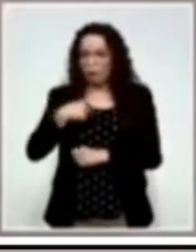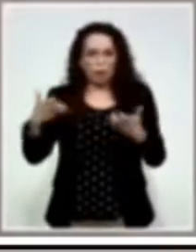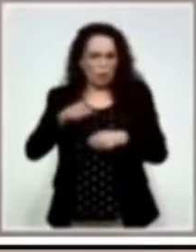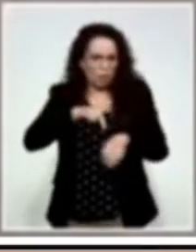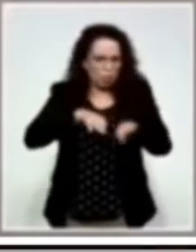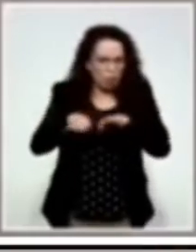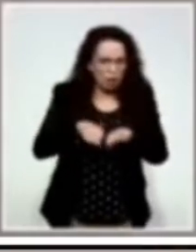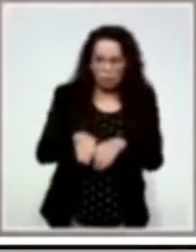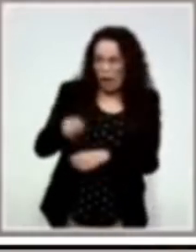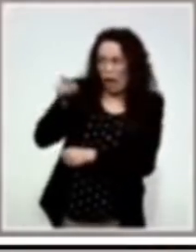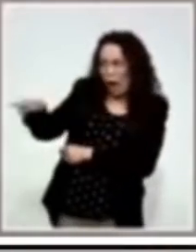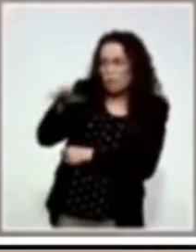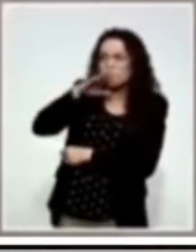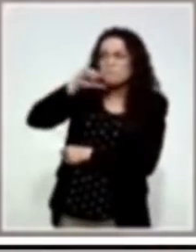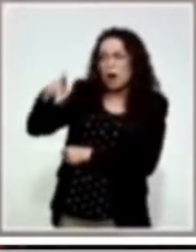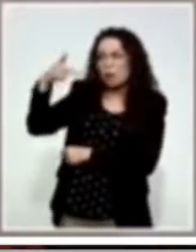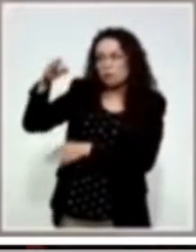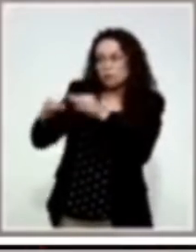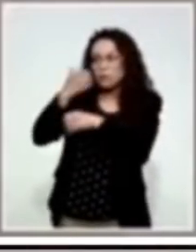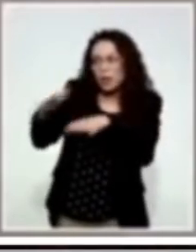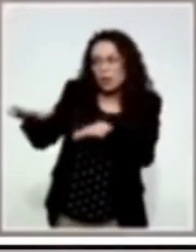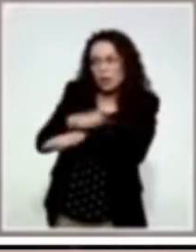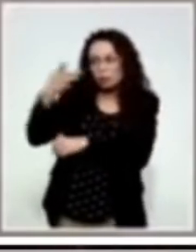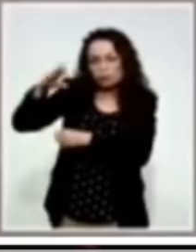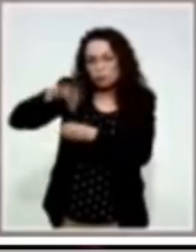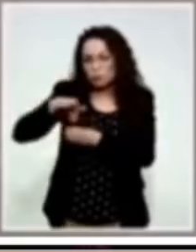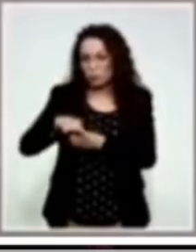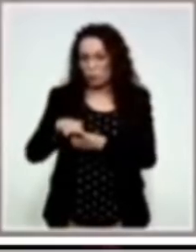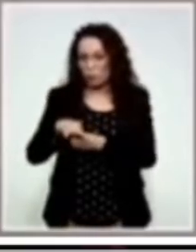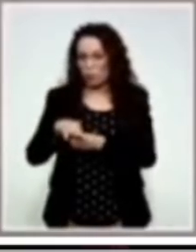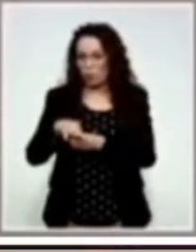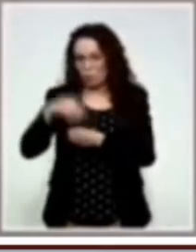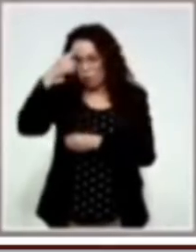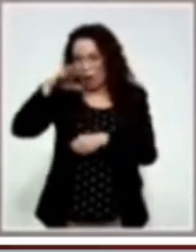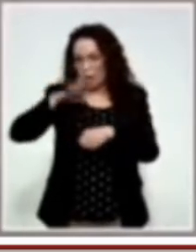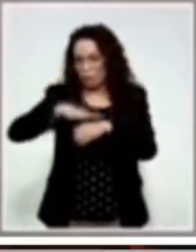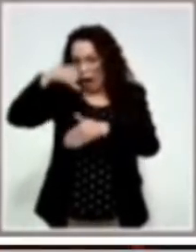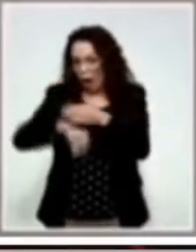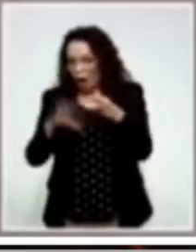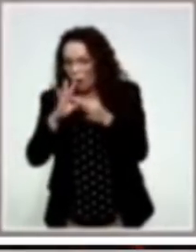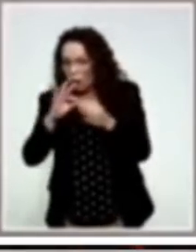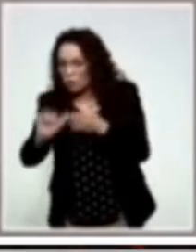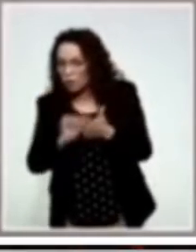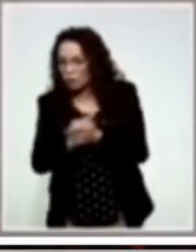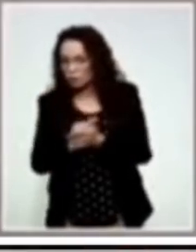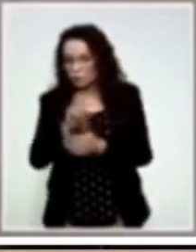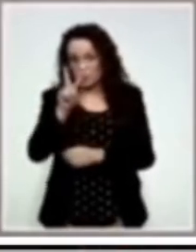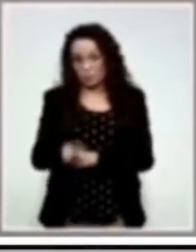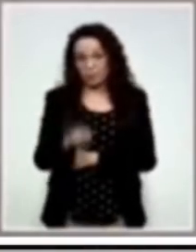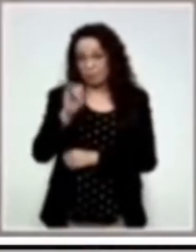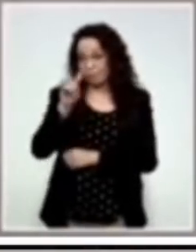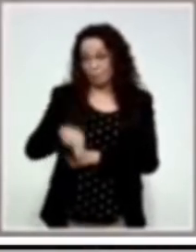ministro que pretenda cambiar un voto en un voto aclaratorio de un acta. Eso sí me parecería inédito